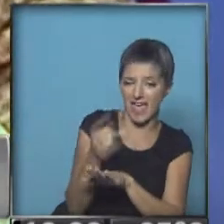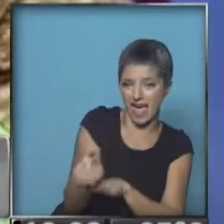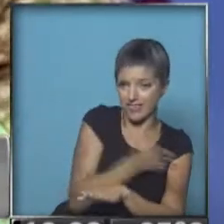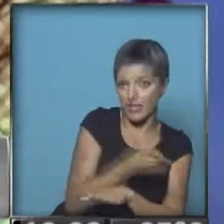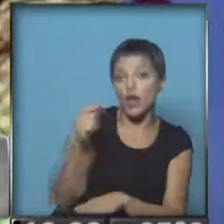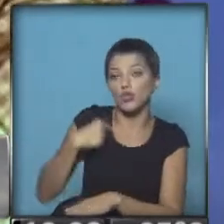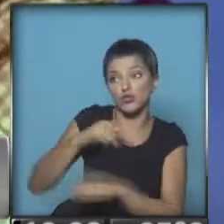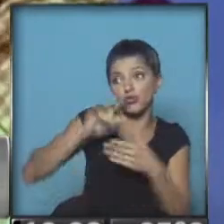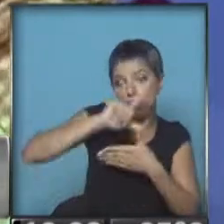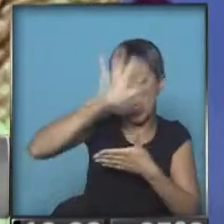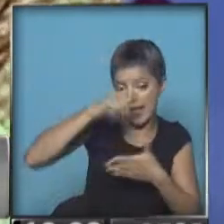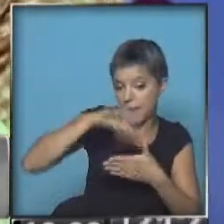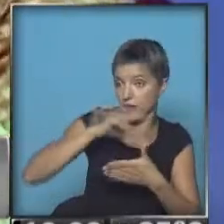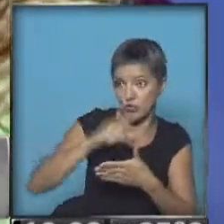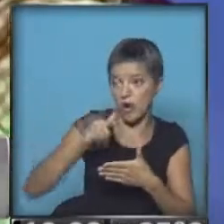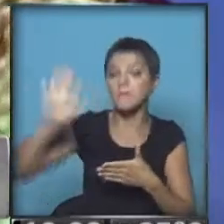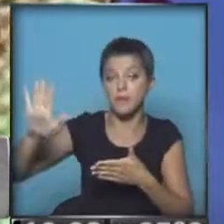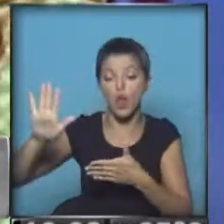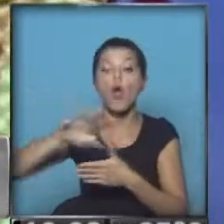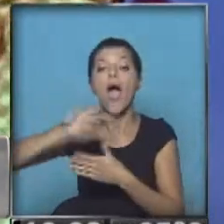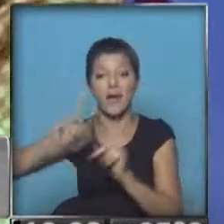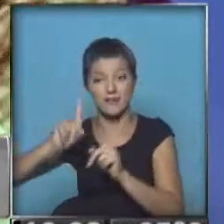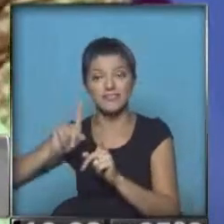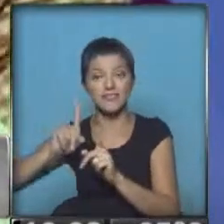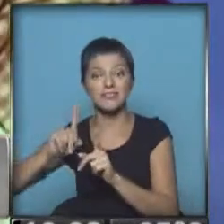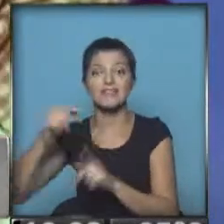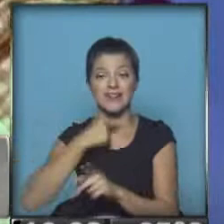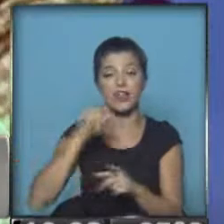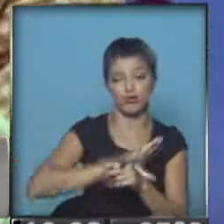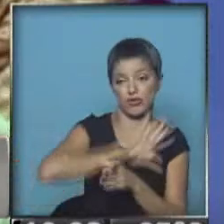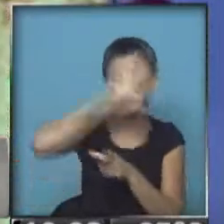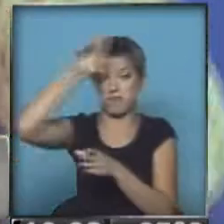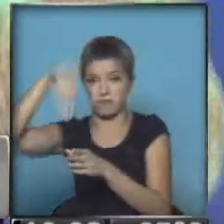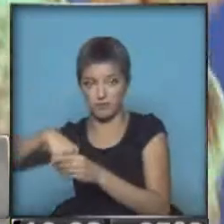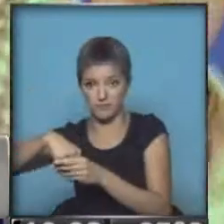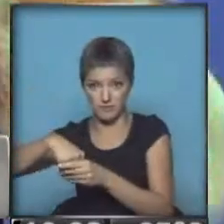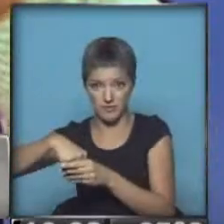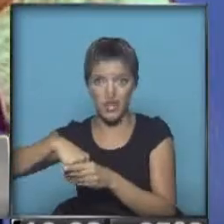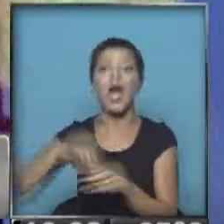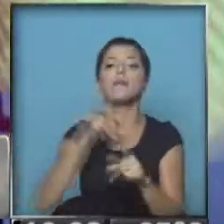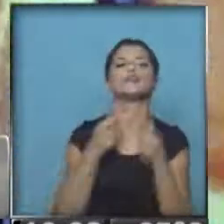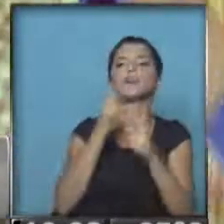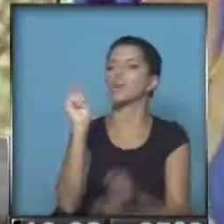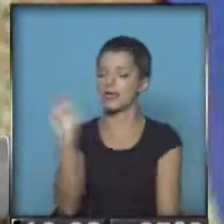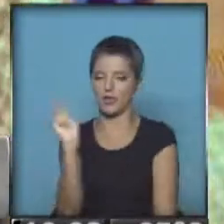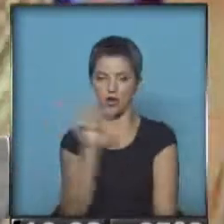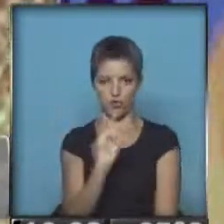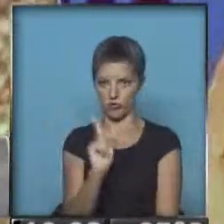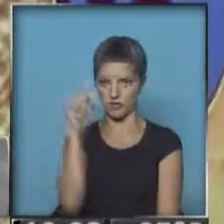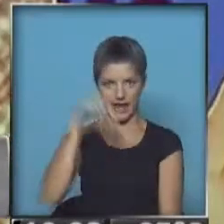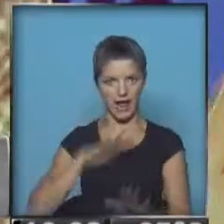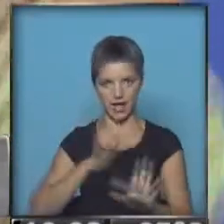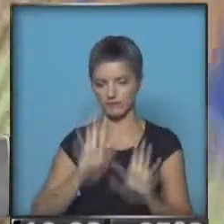continente, pero en el cual muchas veces nos arrastran o nos quieren arrastrar de un bando o del otro. Y acá, voy